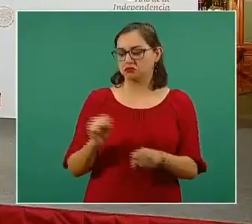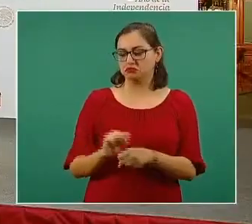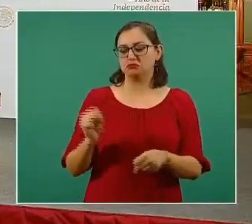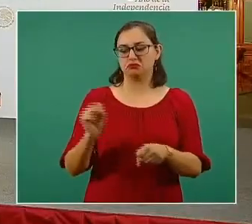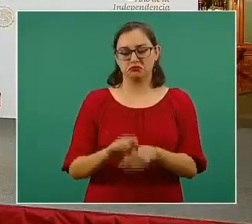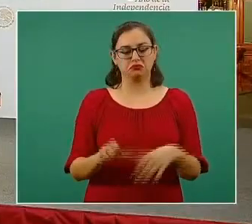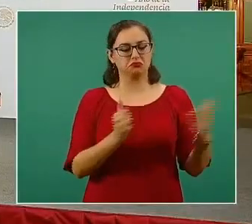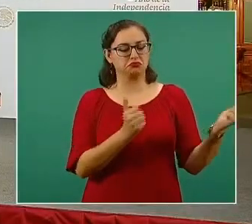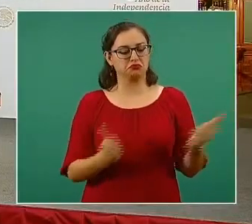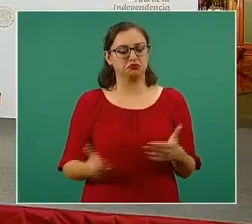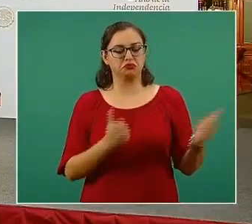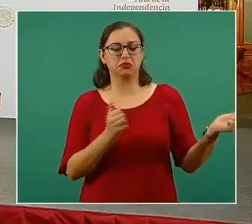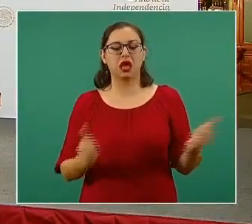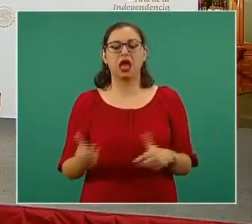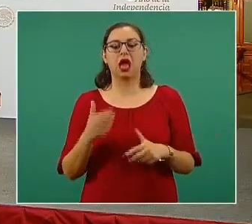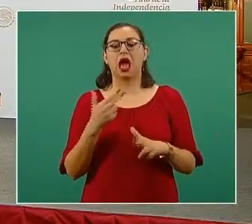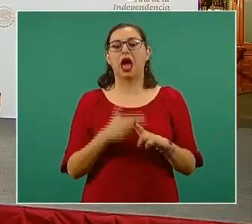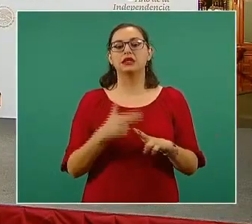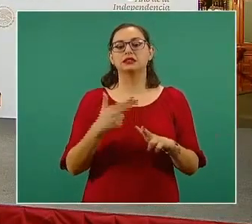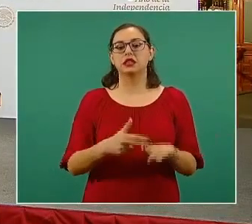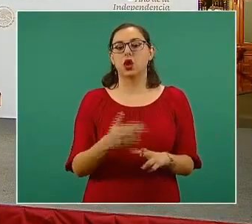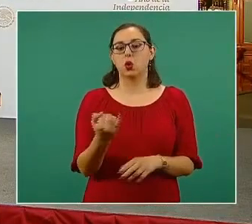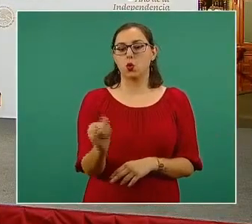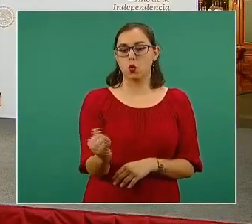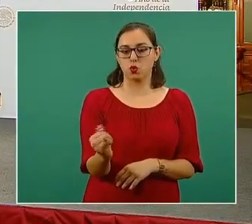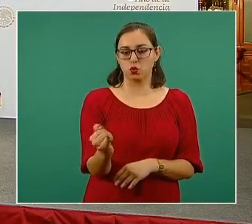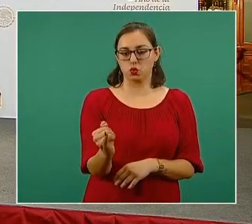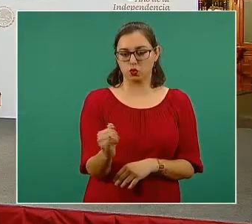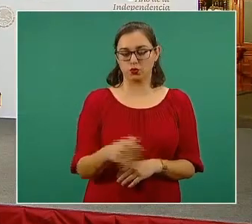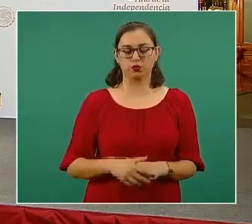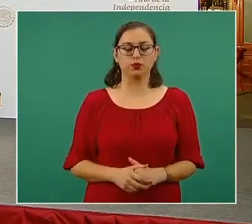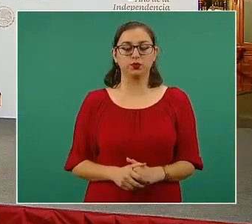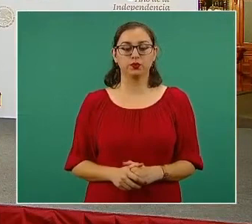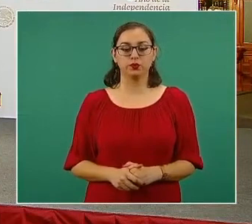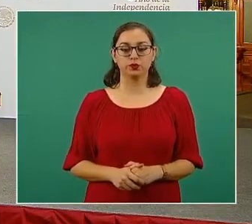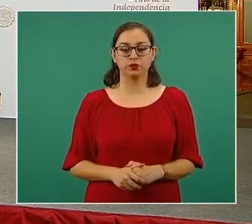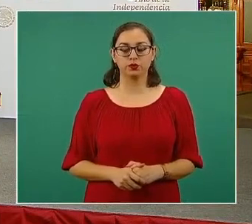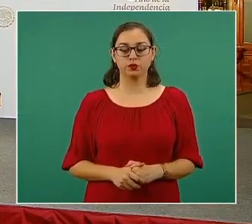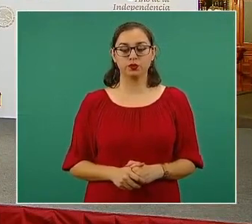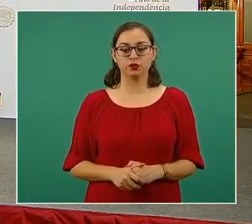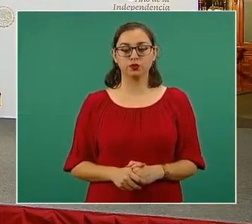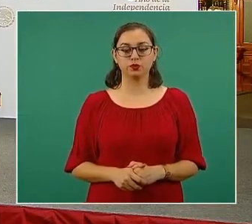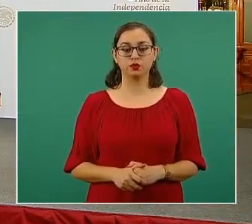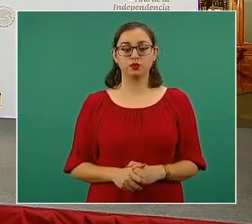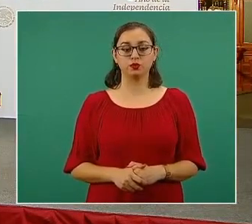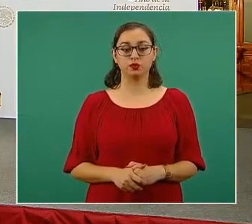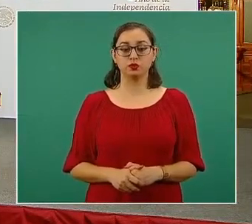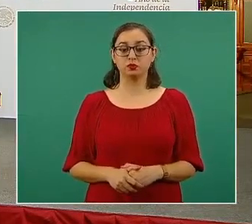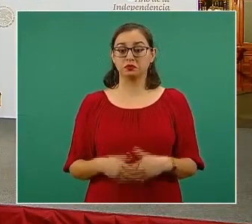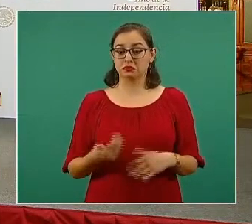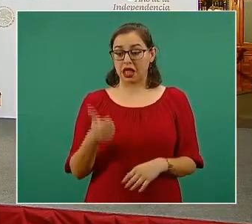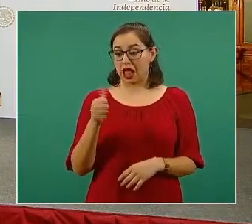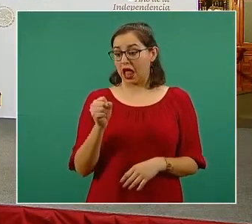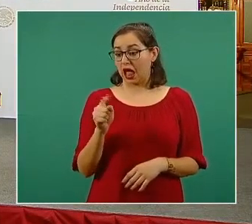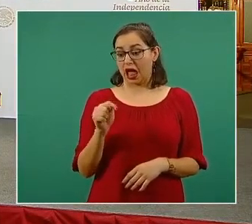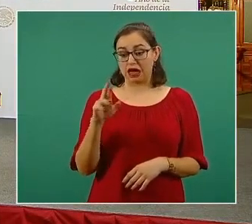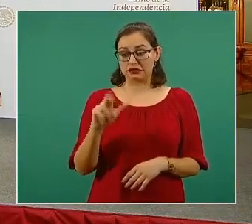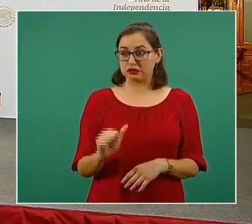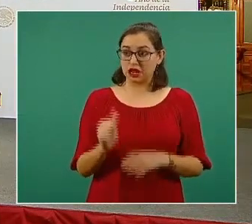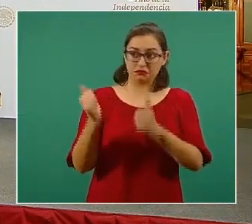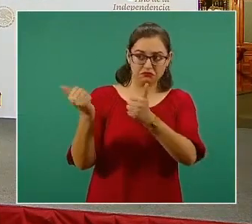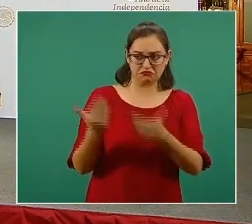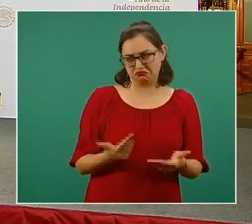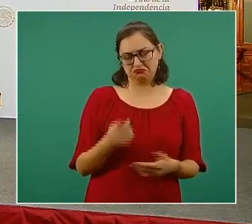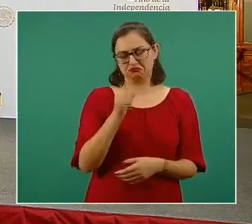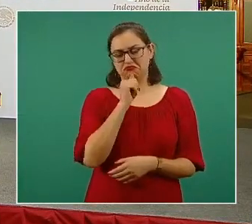al menos de aquí hasta que termine el mes de junio. De AstraZeneca no tenemos pendiente de recibir, pero de CanSino